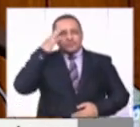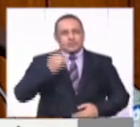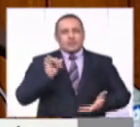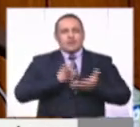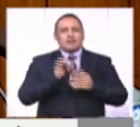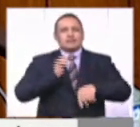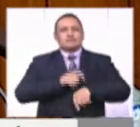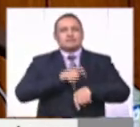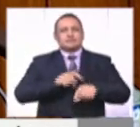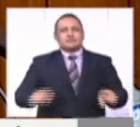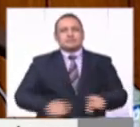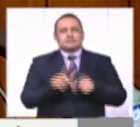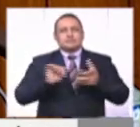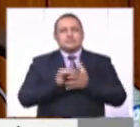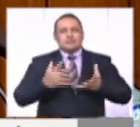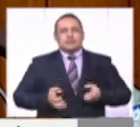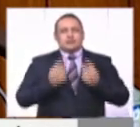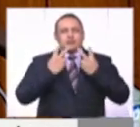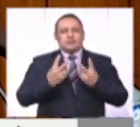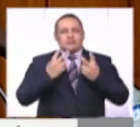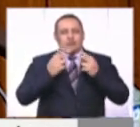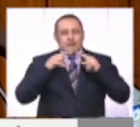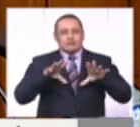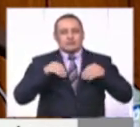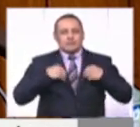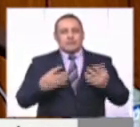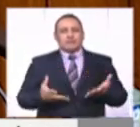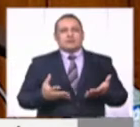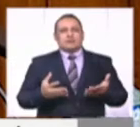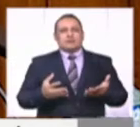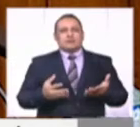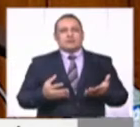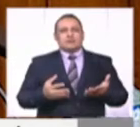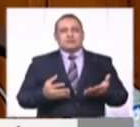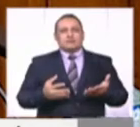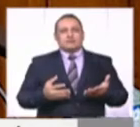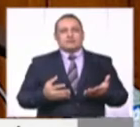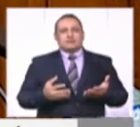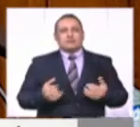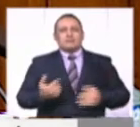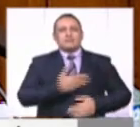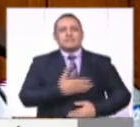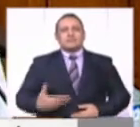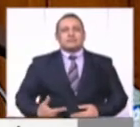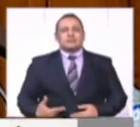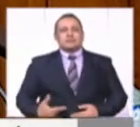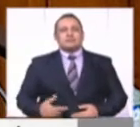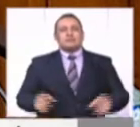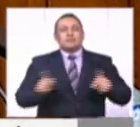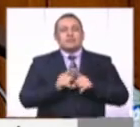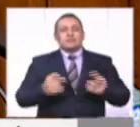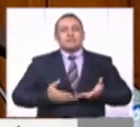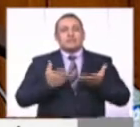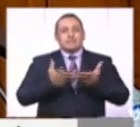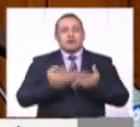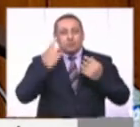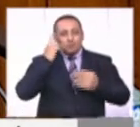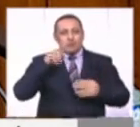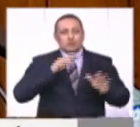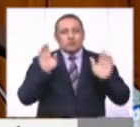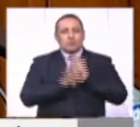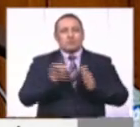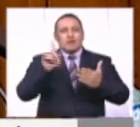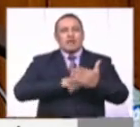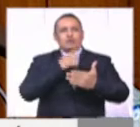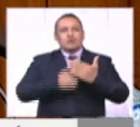el momento que creemos que tenemos que reconocer presidente se pone como motivo para censurar